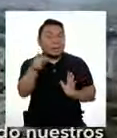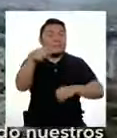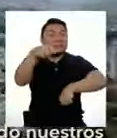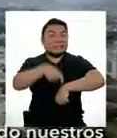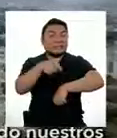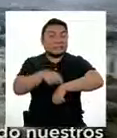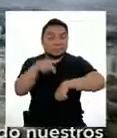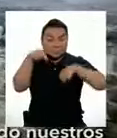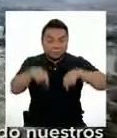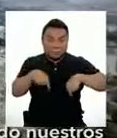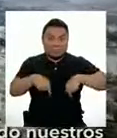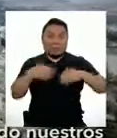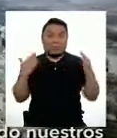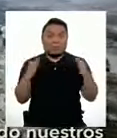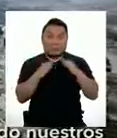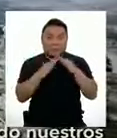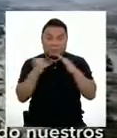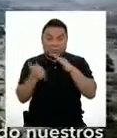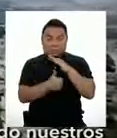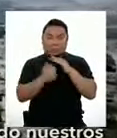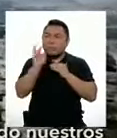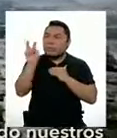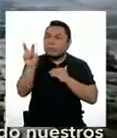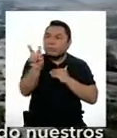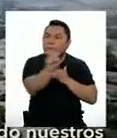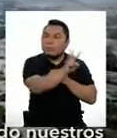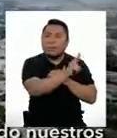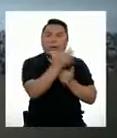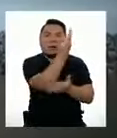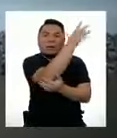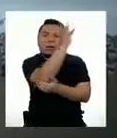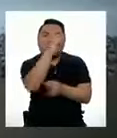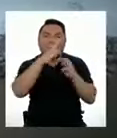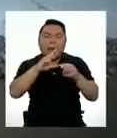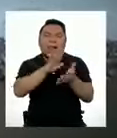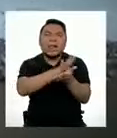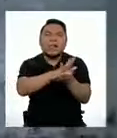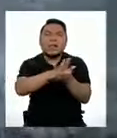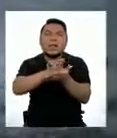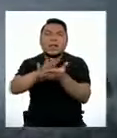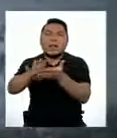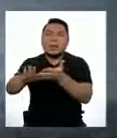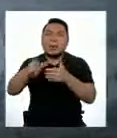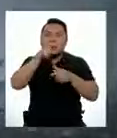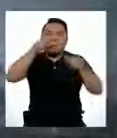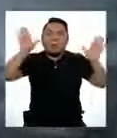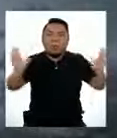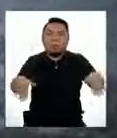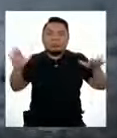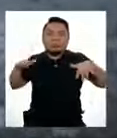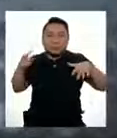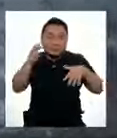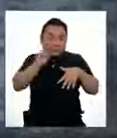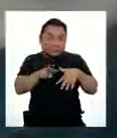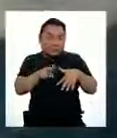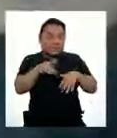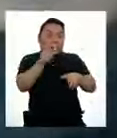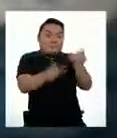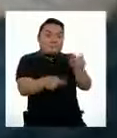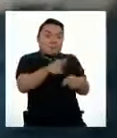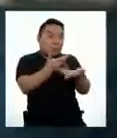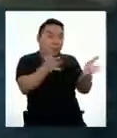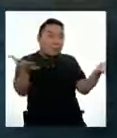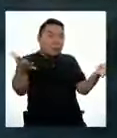tiempo estamos viendo nuestros cielos limpios como hace 50 años no se veían. Las aves y otros animales se acercan a la costa para